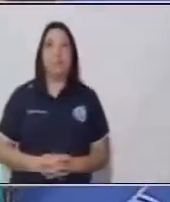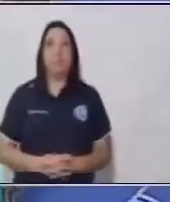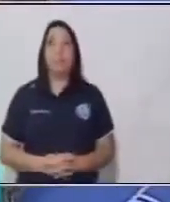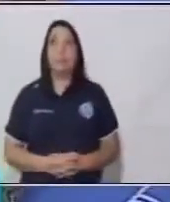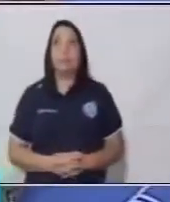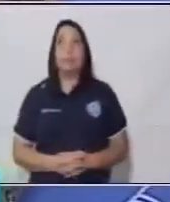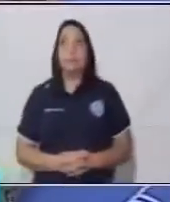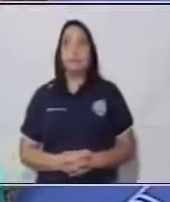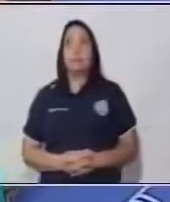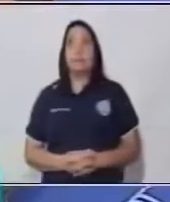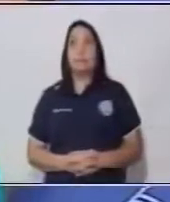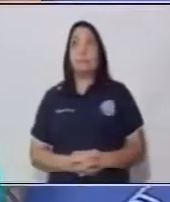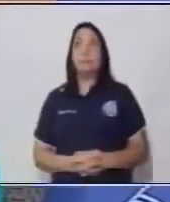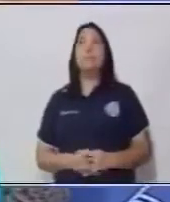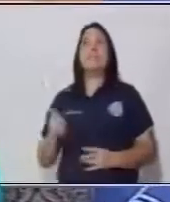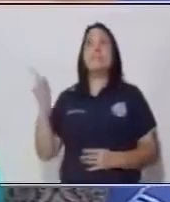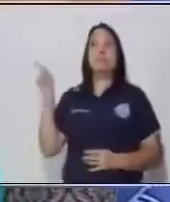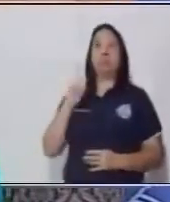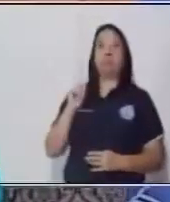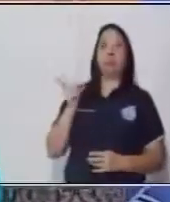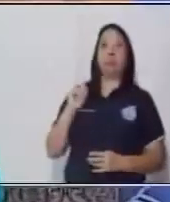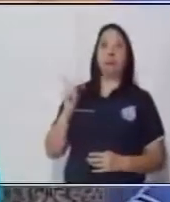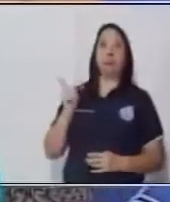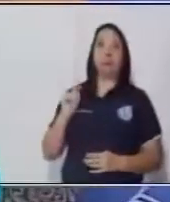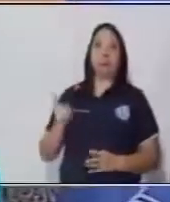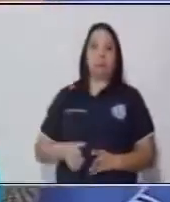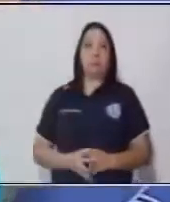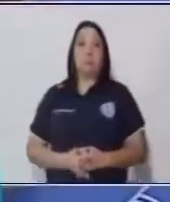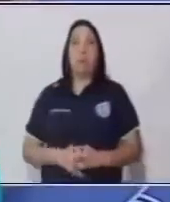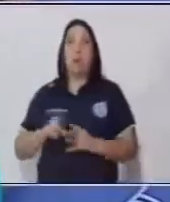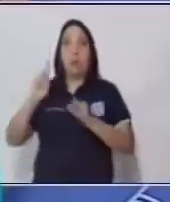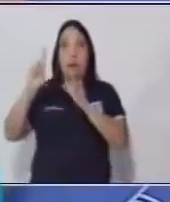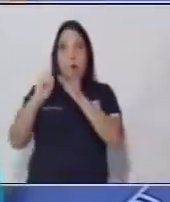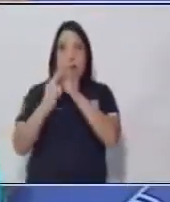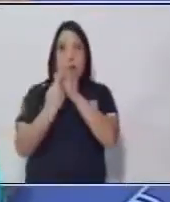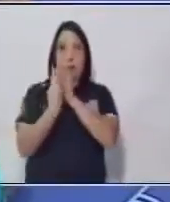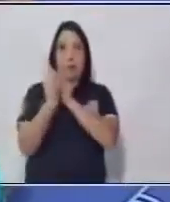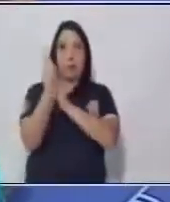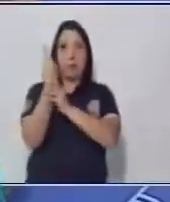en esta? No, tenemos una rosa.